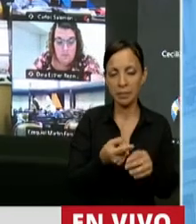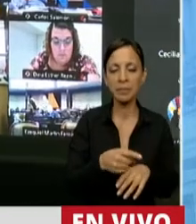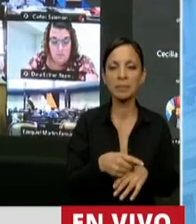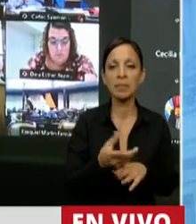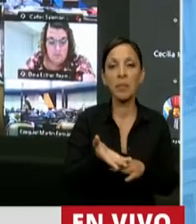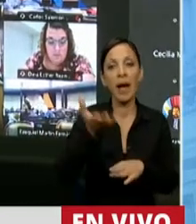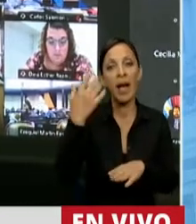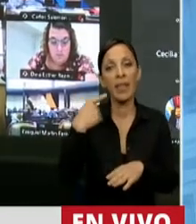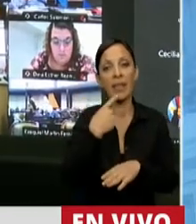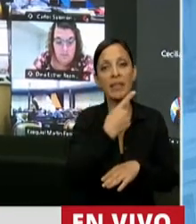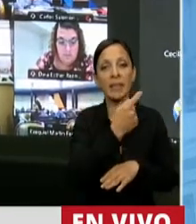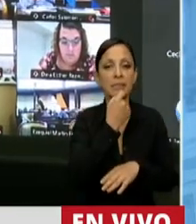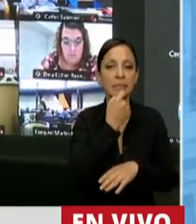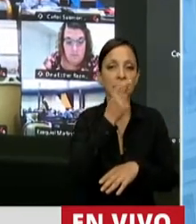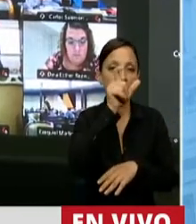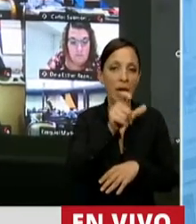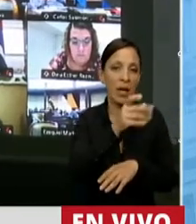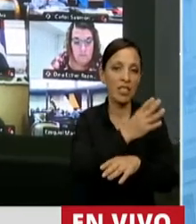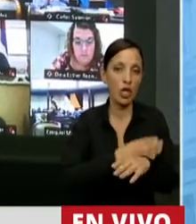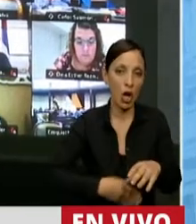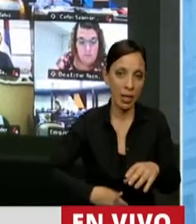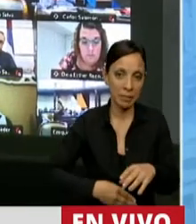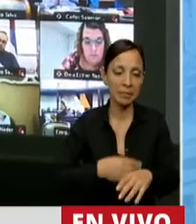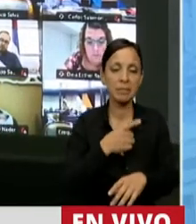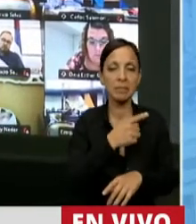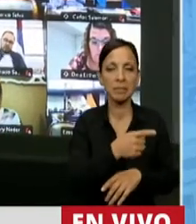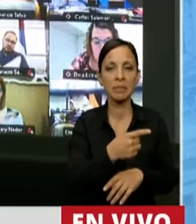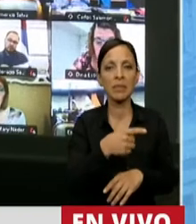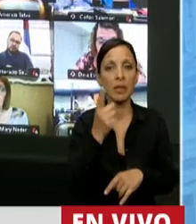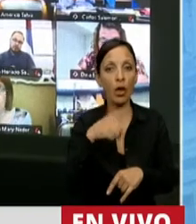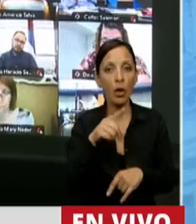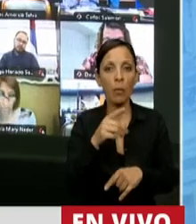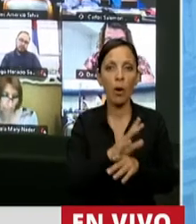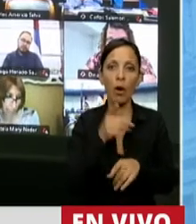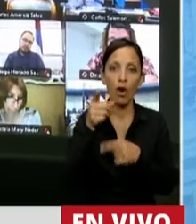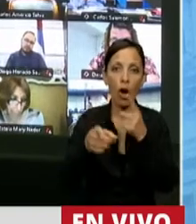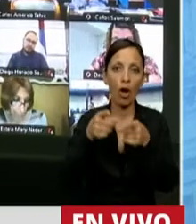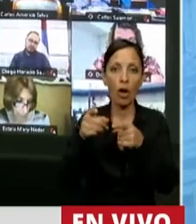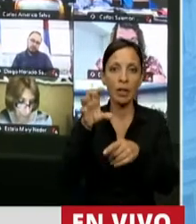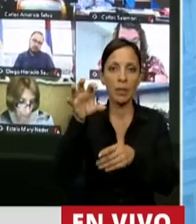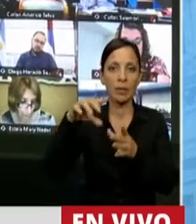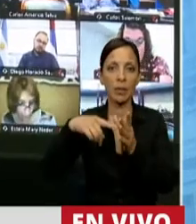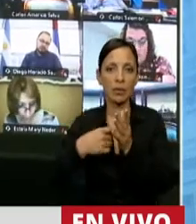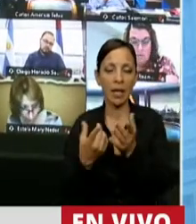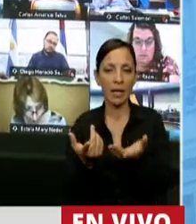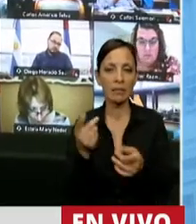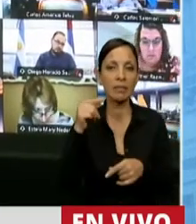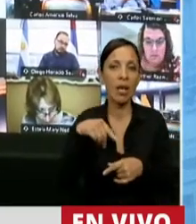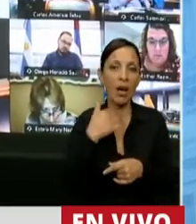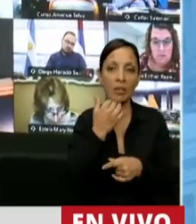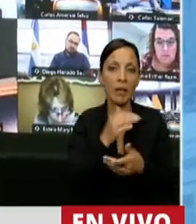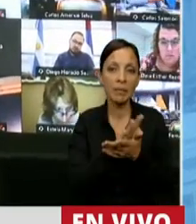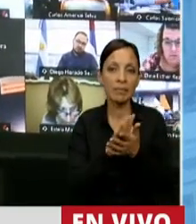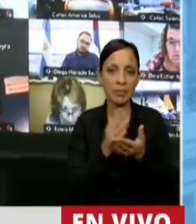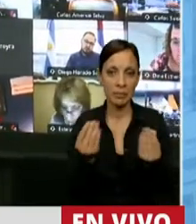lo consideraban a Daniel Scioli, entonces lo padecían los bonaerenses y ahora no saben cómo arreglarlo. Y si no